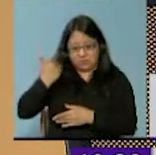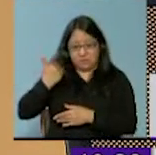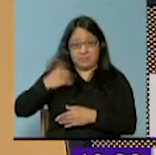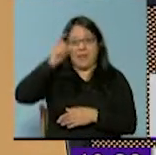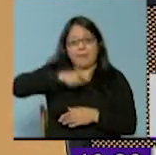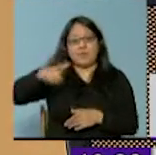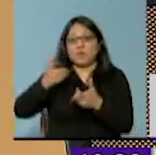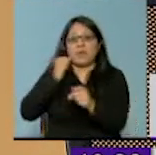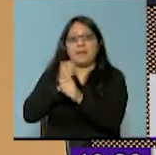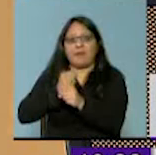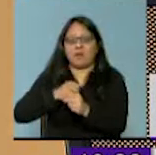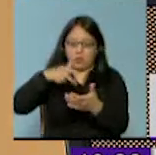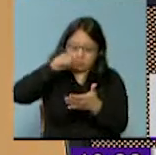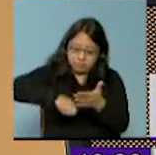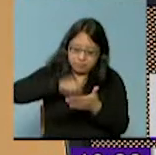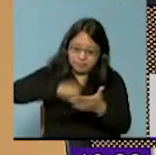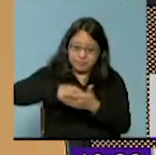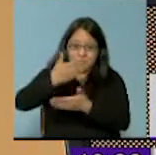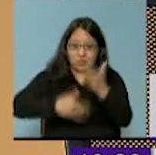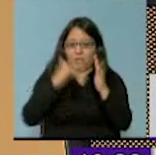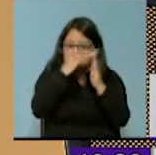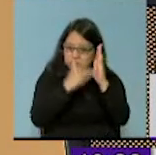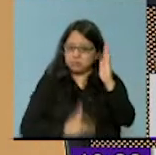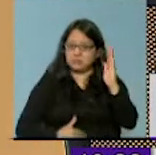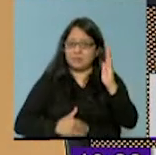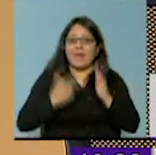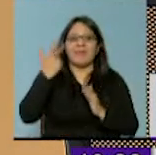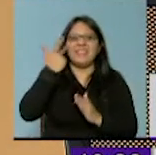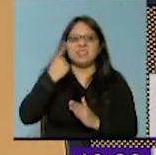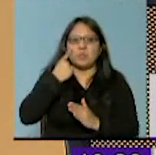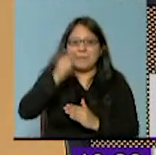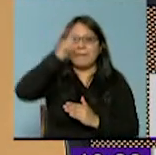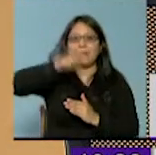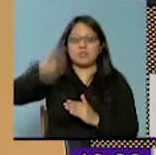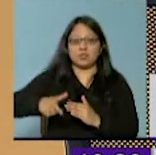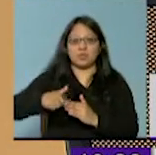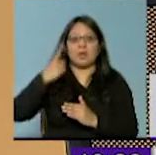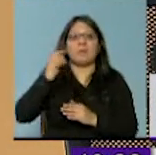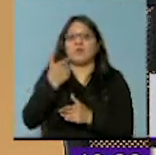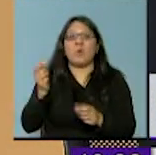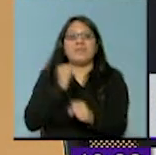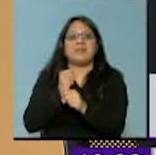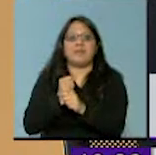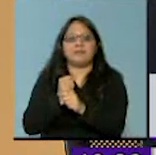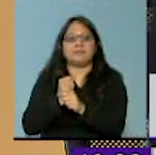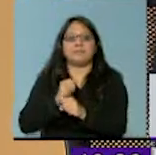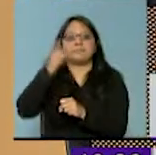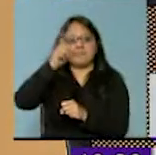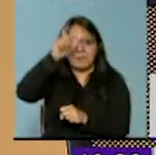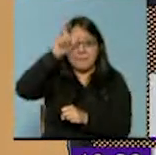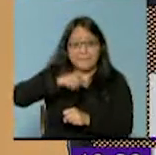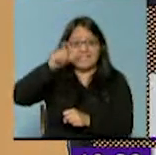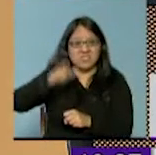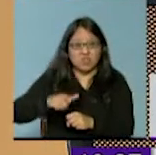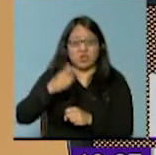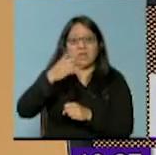siguientes, 18.000 personas, de las cuales 12.000 con certificado de negatividad comprobada. ¿Querés